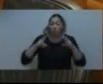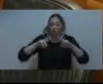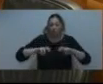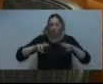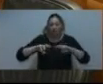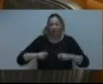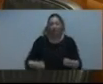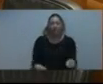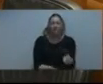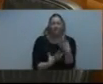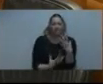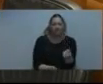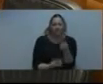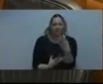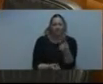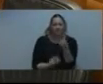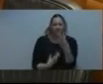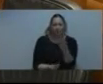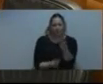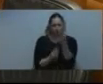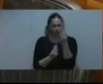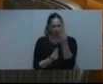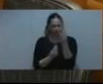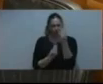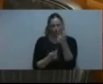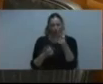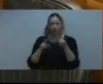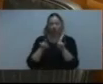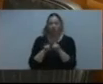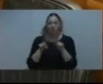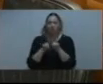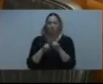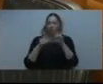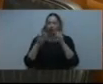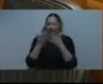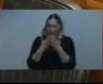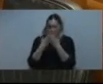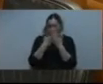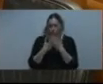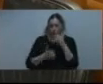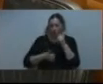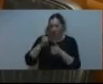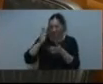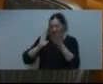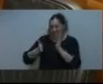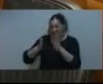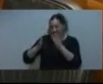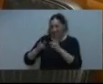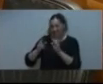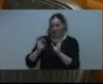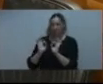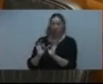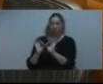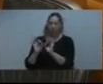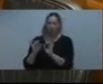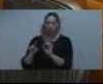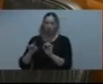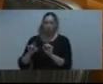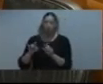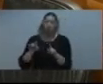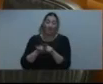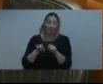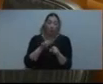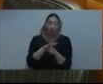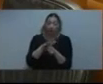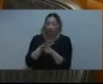investigadores, especialistas, dedicados al estudio e intervención de las diversas disciplinas implicadas en ese